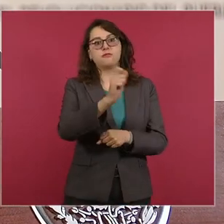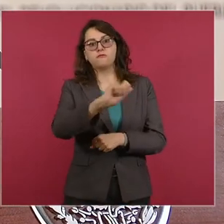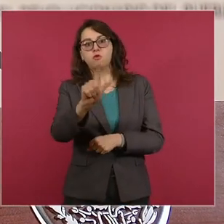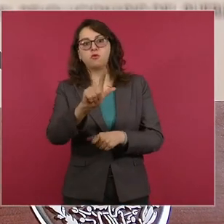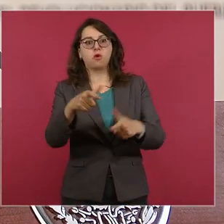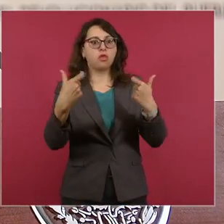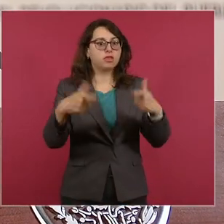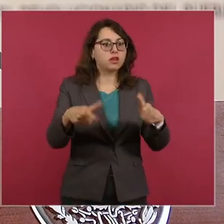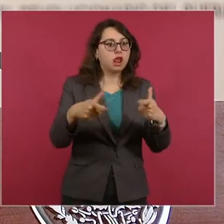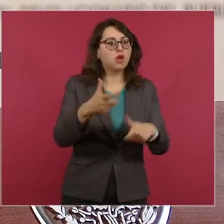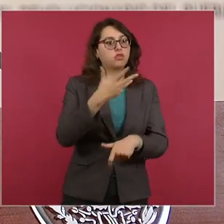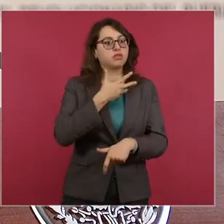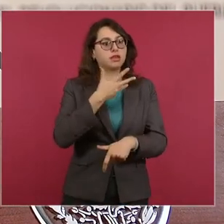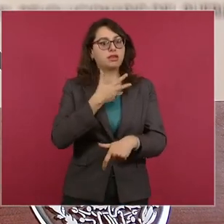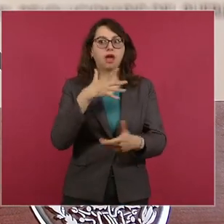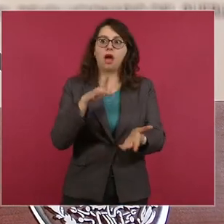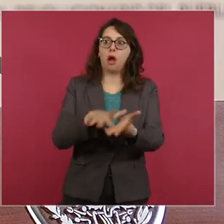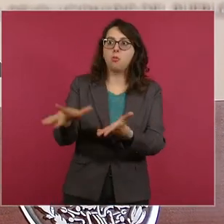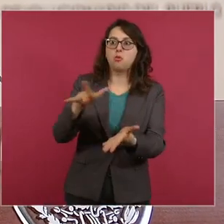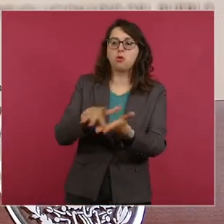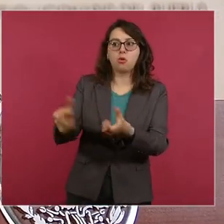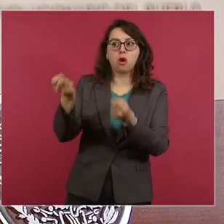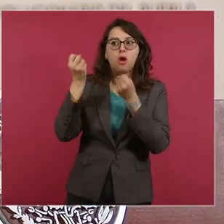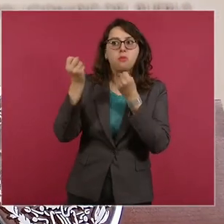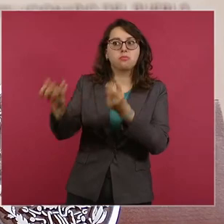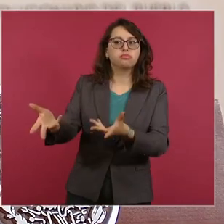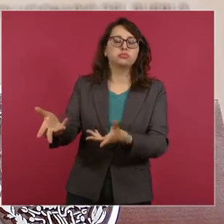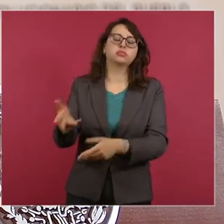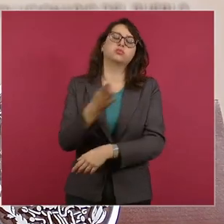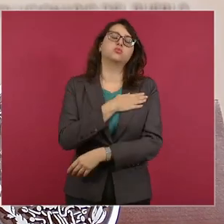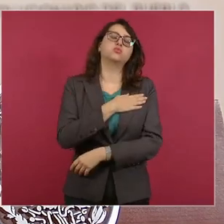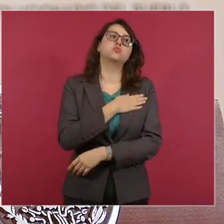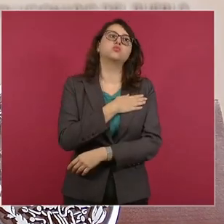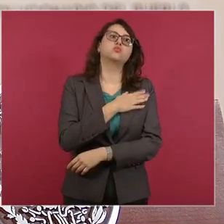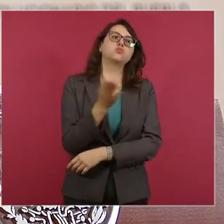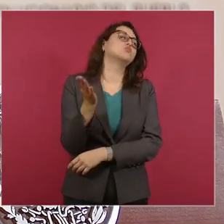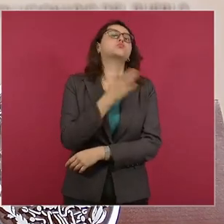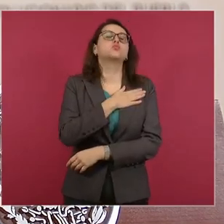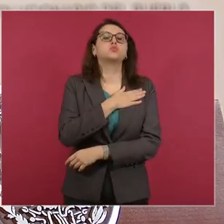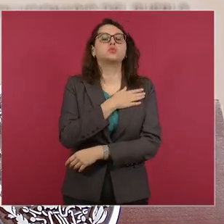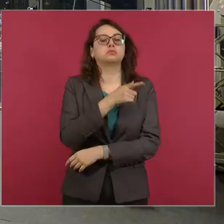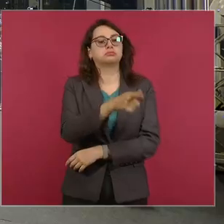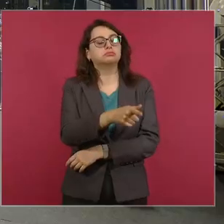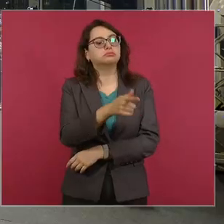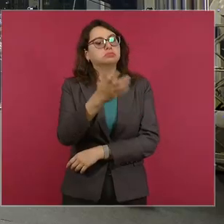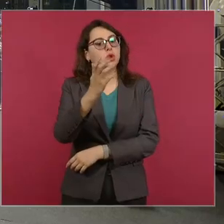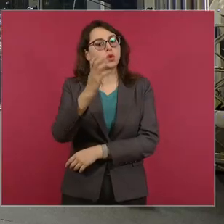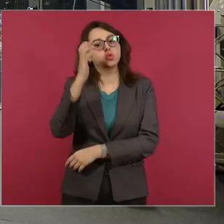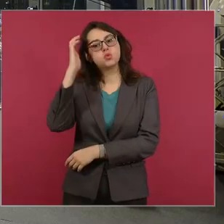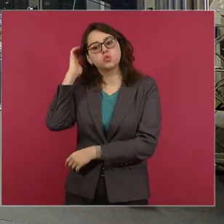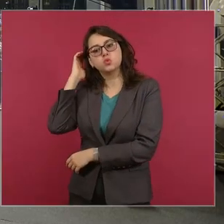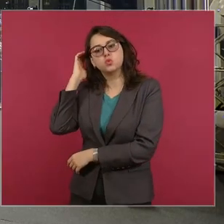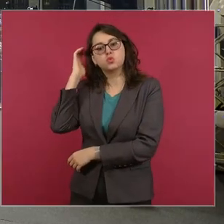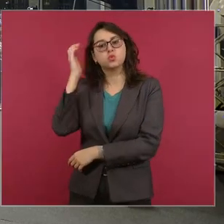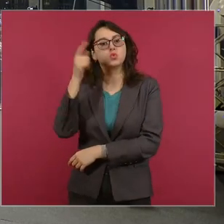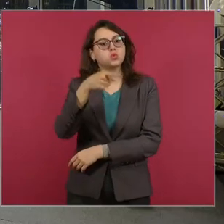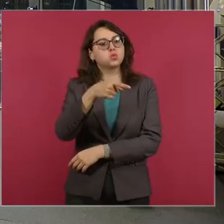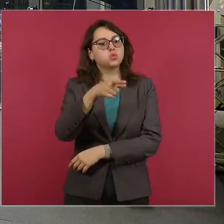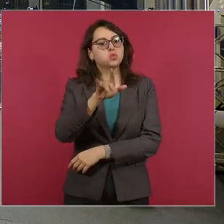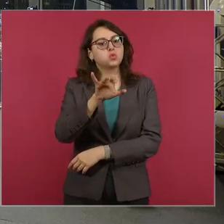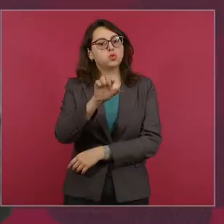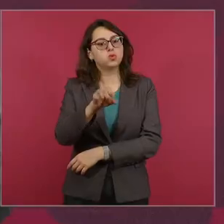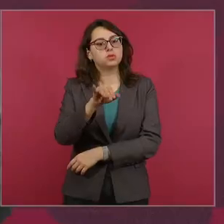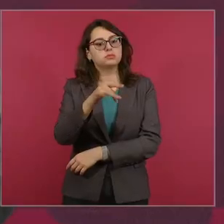mucho muy muy bueno lo de Luis Miguel y así están